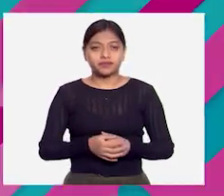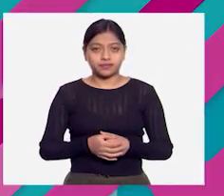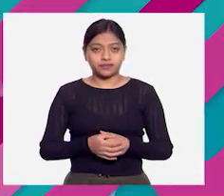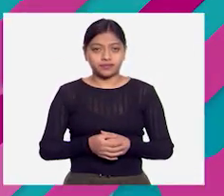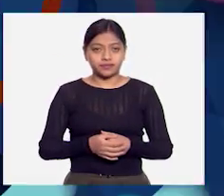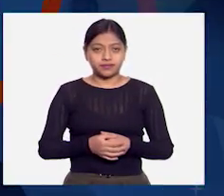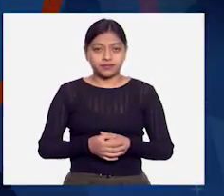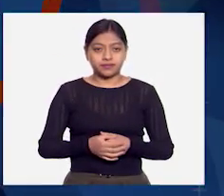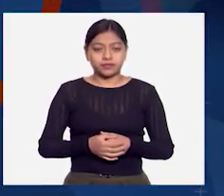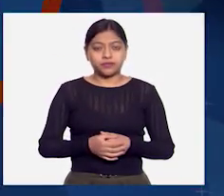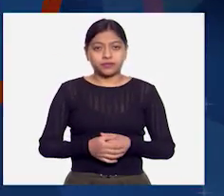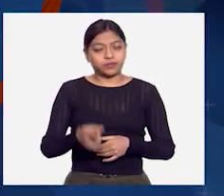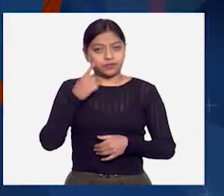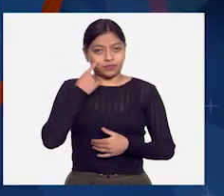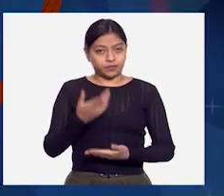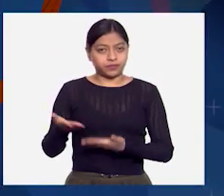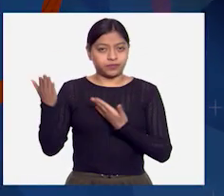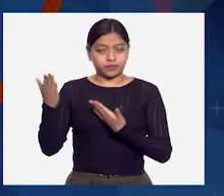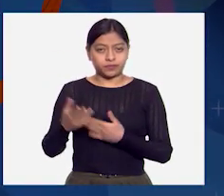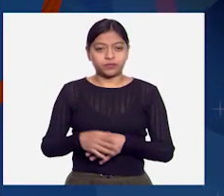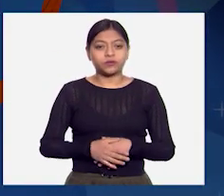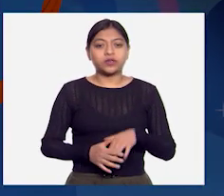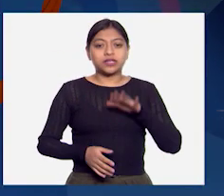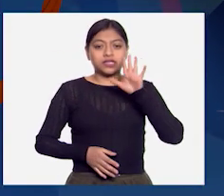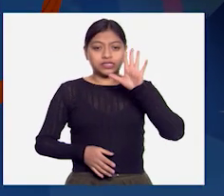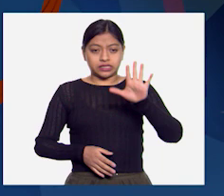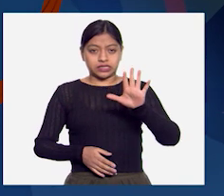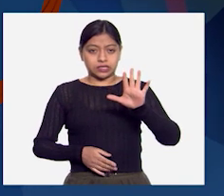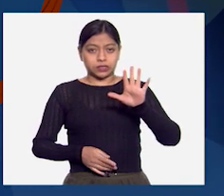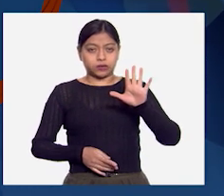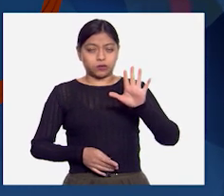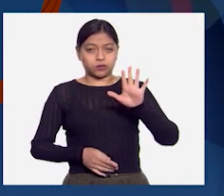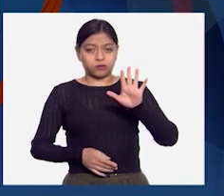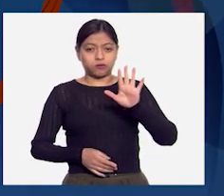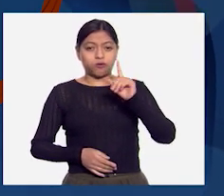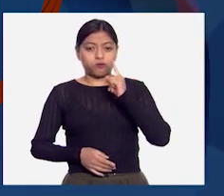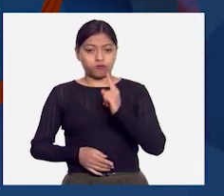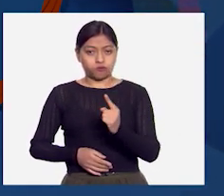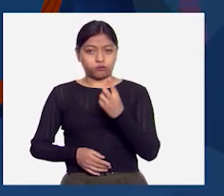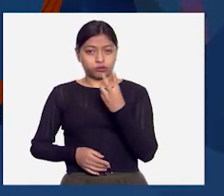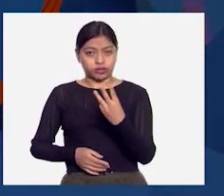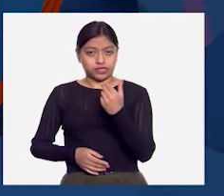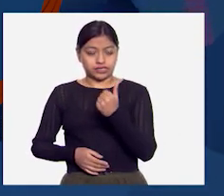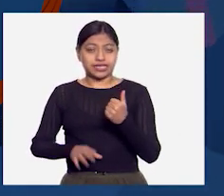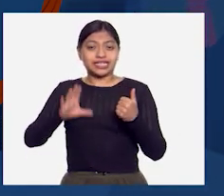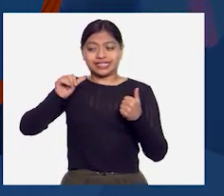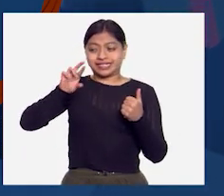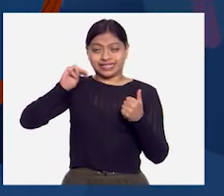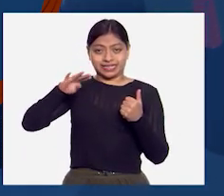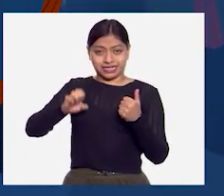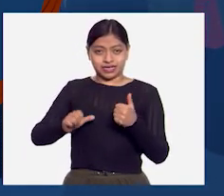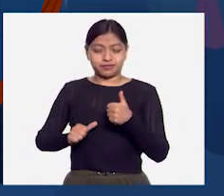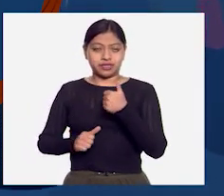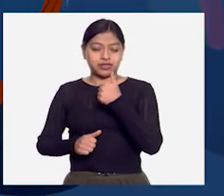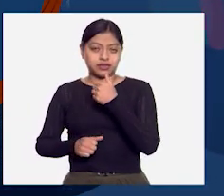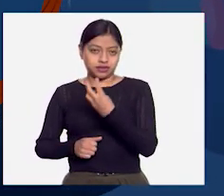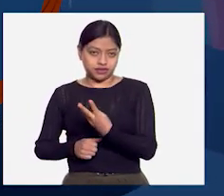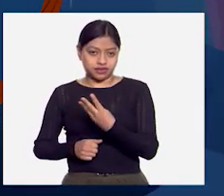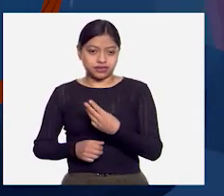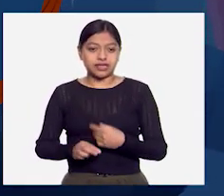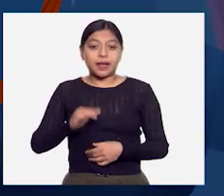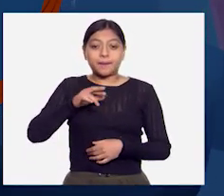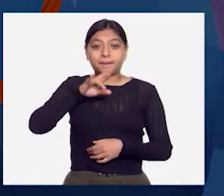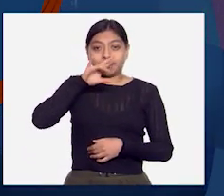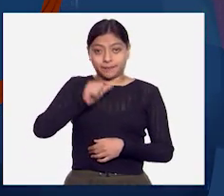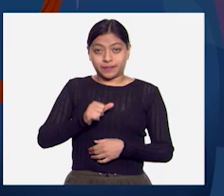Juan le salió 5, a Pedro 1, a Luis le salió el 6, a Carmen 3 y a María, mi tocaya,